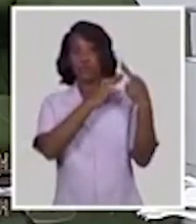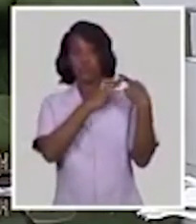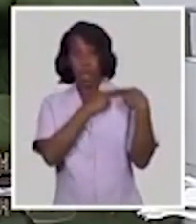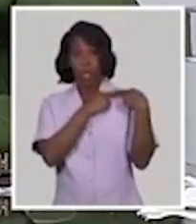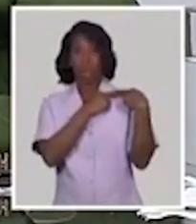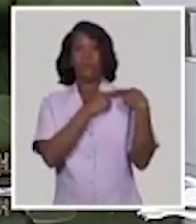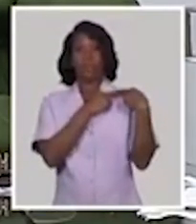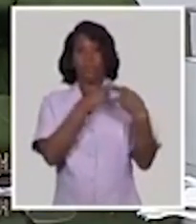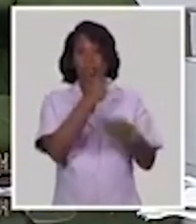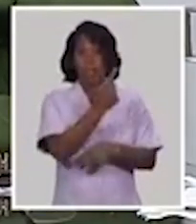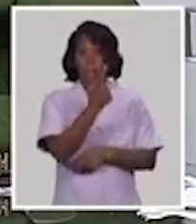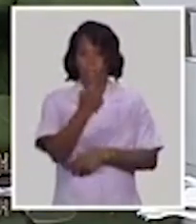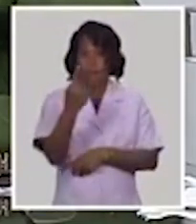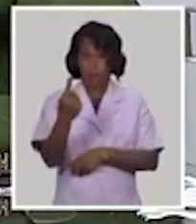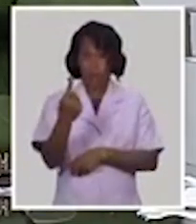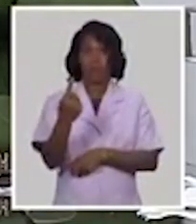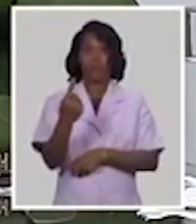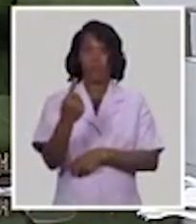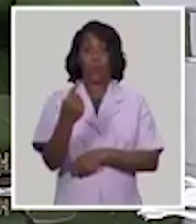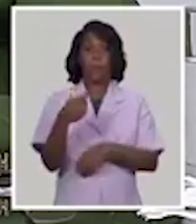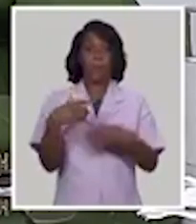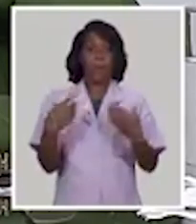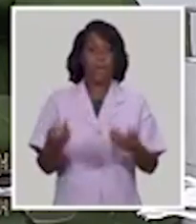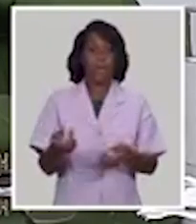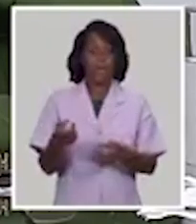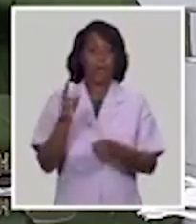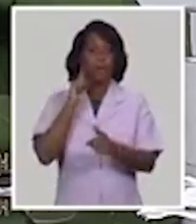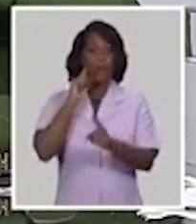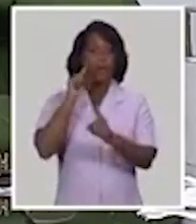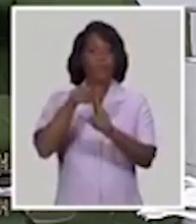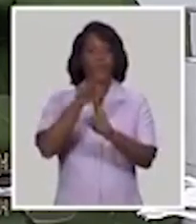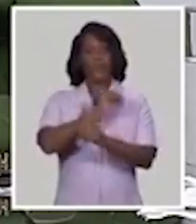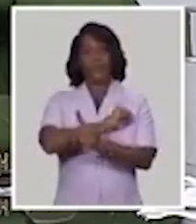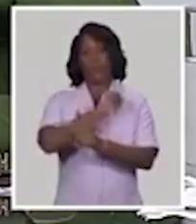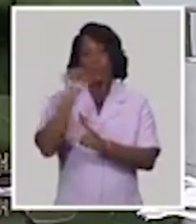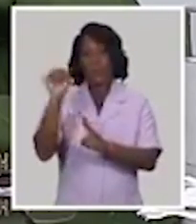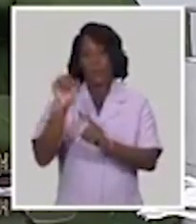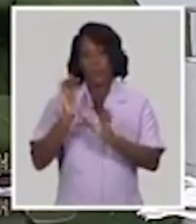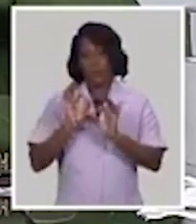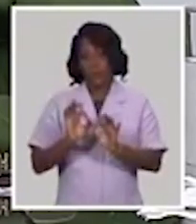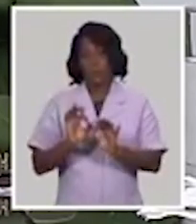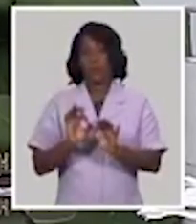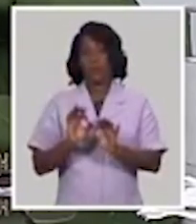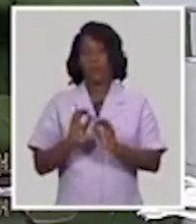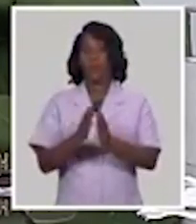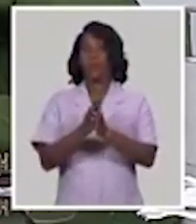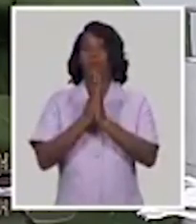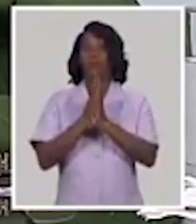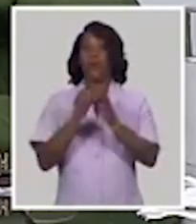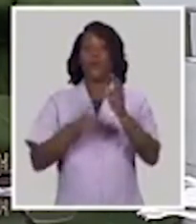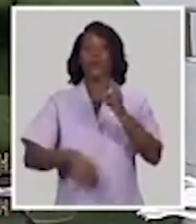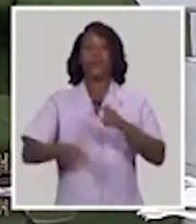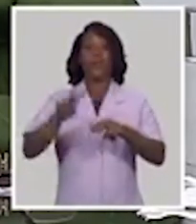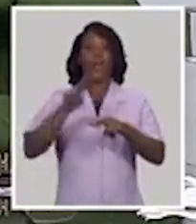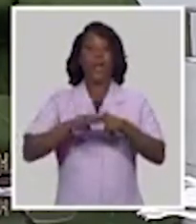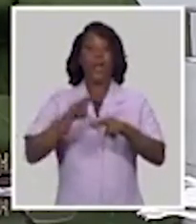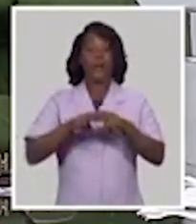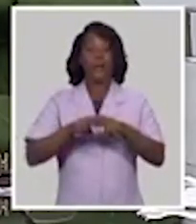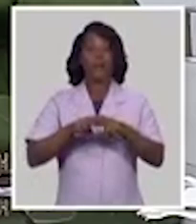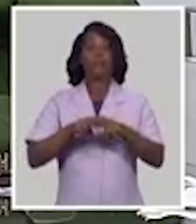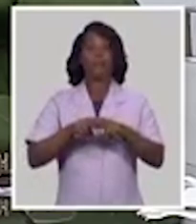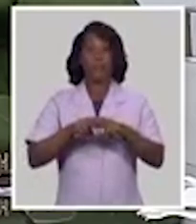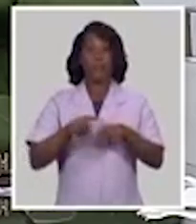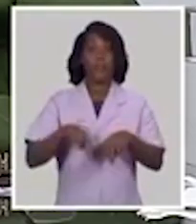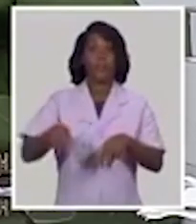haga cada uno su parte del deber y nada podrá vencernos. Y por supuesto, convoco a los habaneros a ser